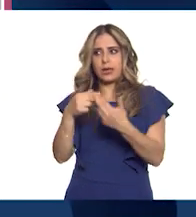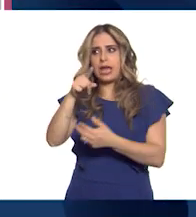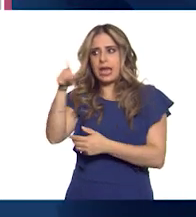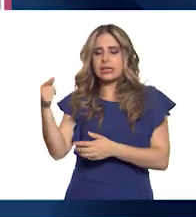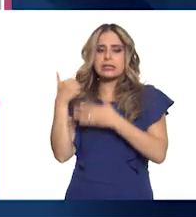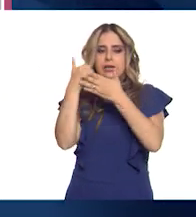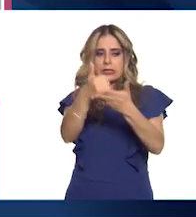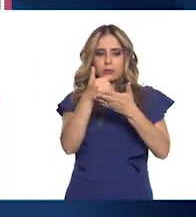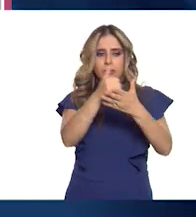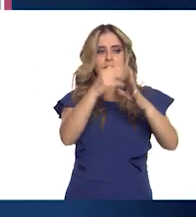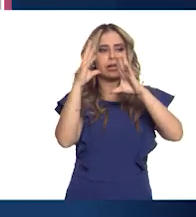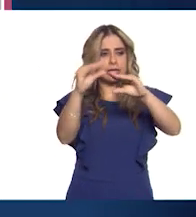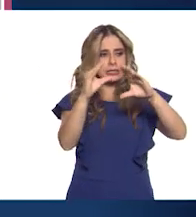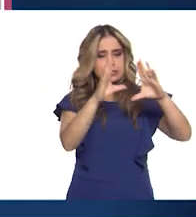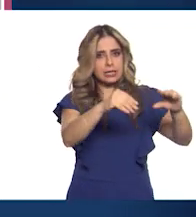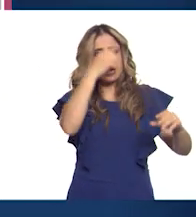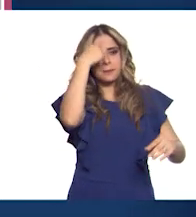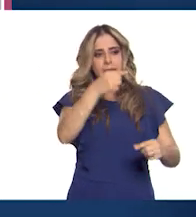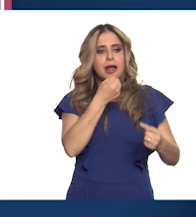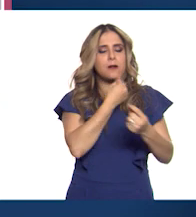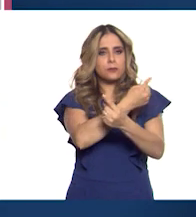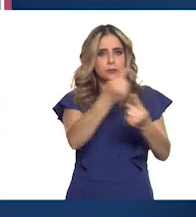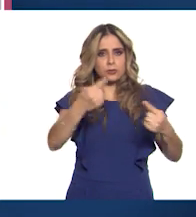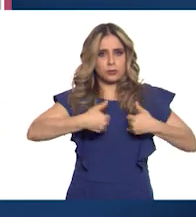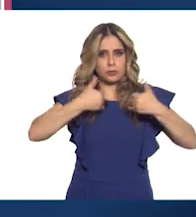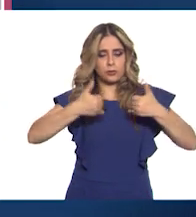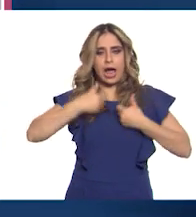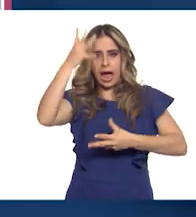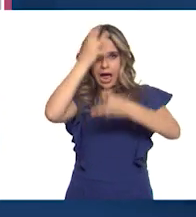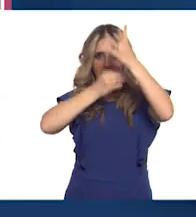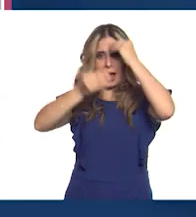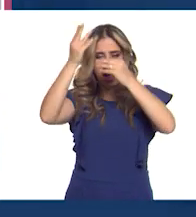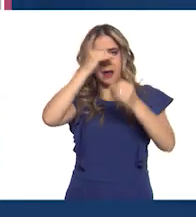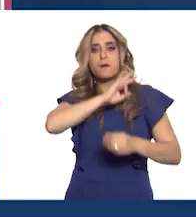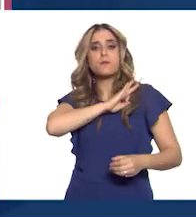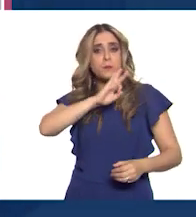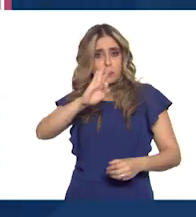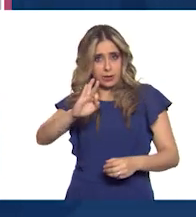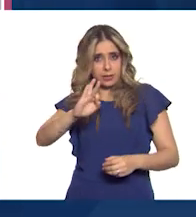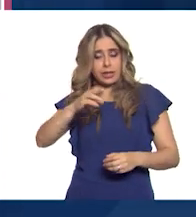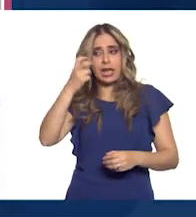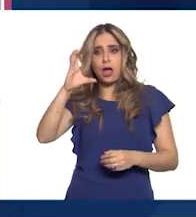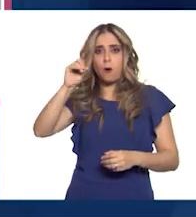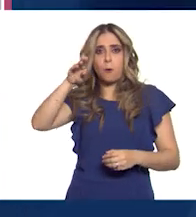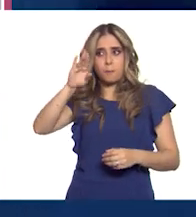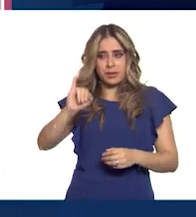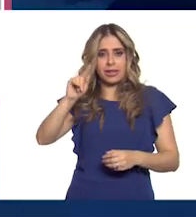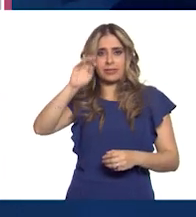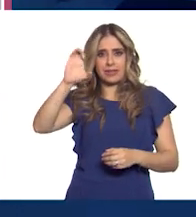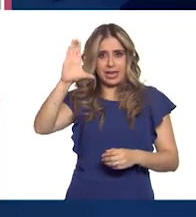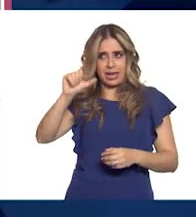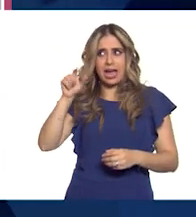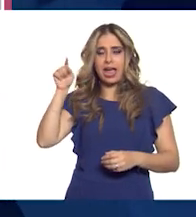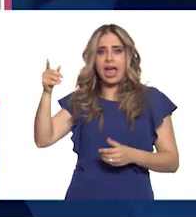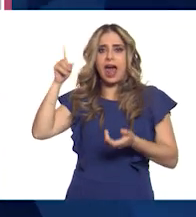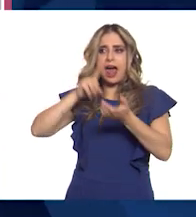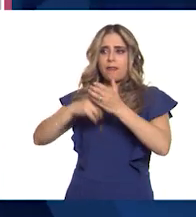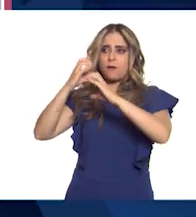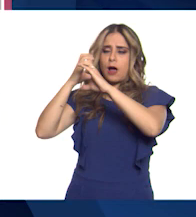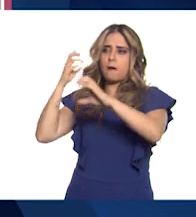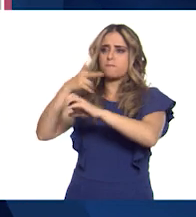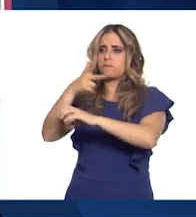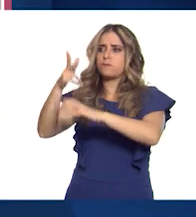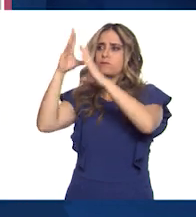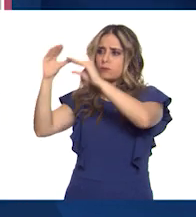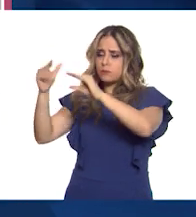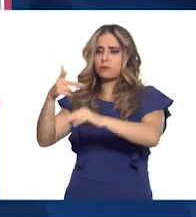aprendizaje de las niñas, niños y adolescentes, utilizando el ejemplo de la Conviteca. En el cuerpo de mi carta están